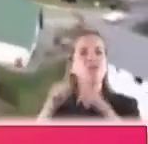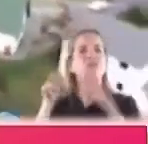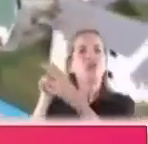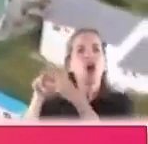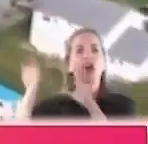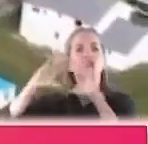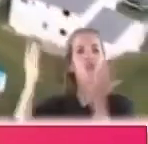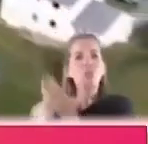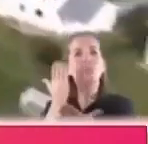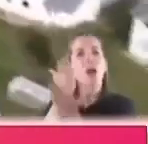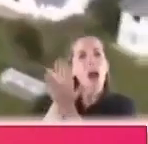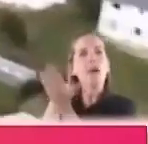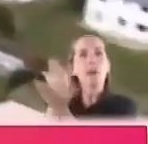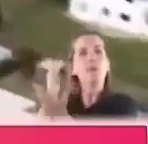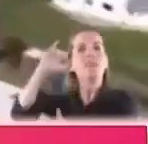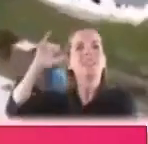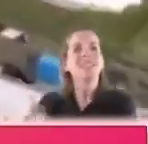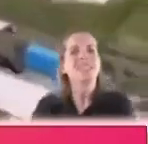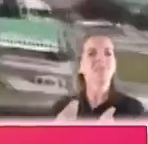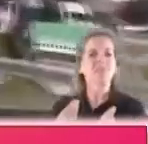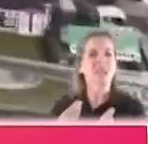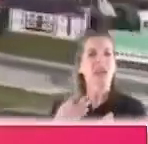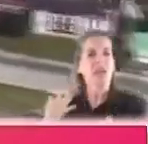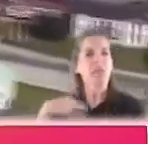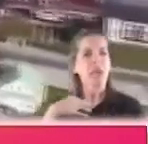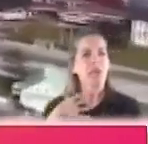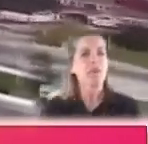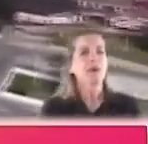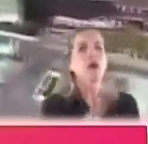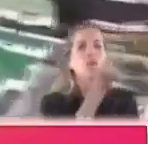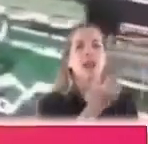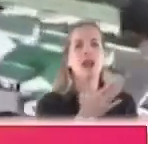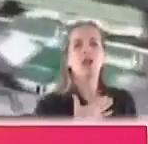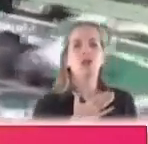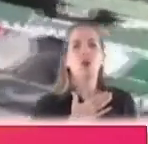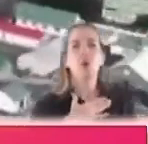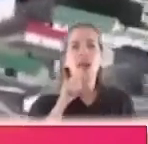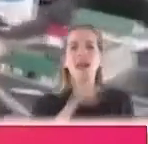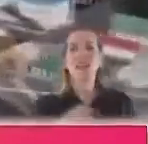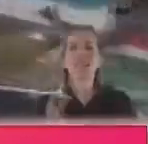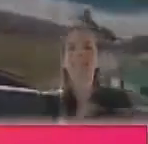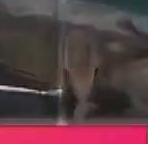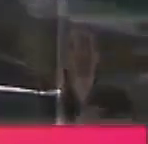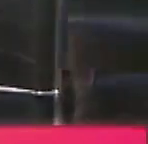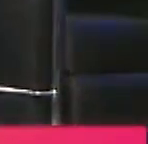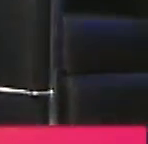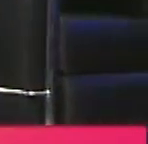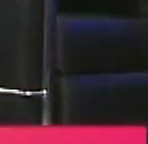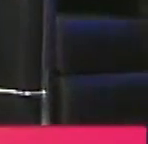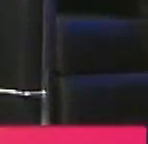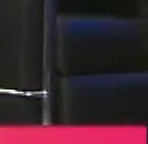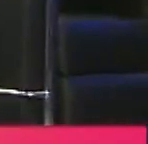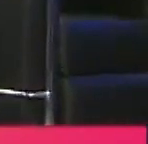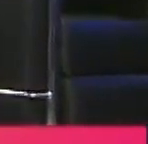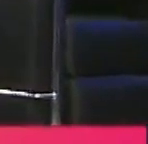y desde ahí en adelante comienza una irrenunciable lucha de 190 años. Claro. Desde el